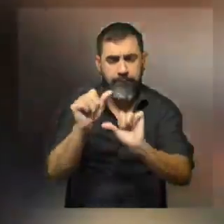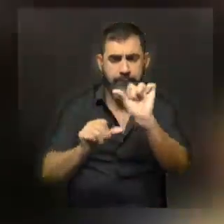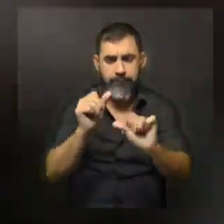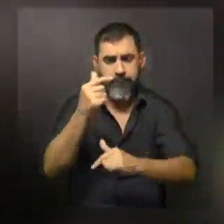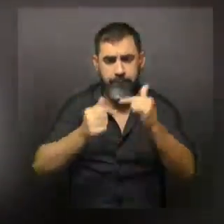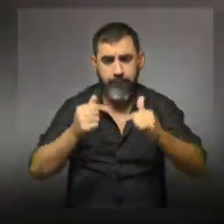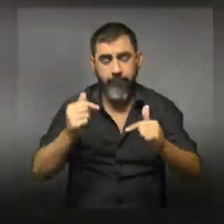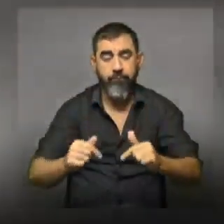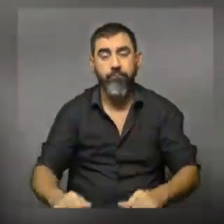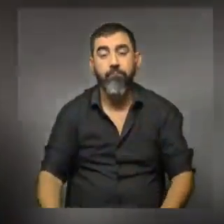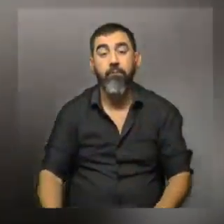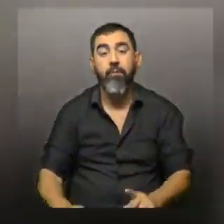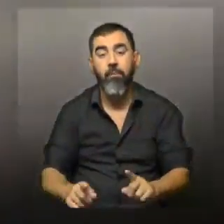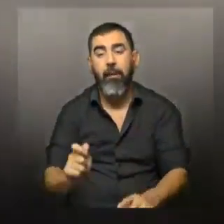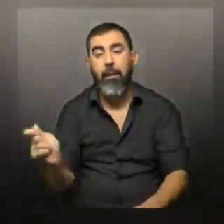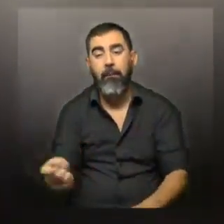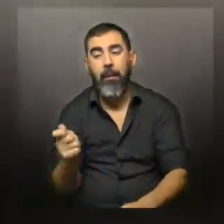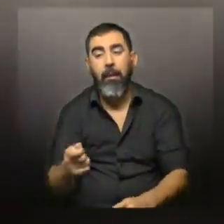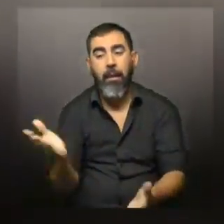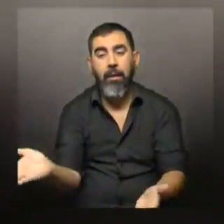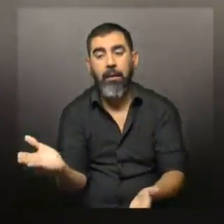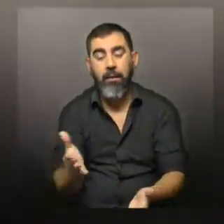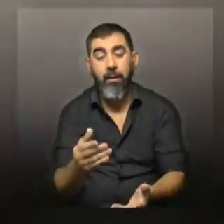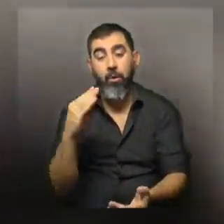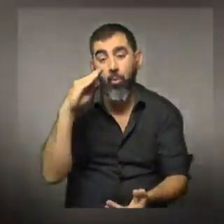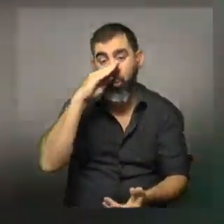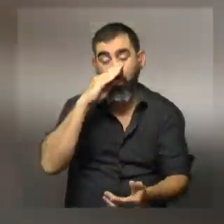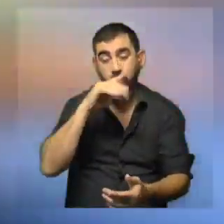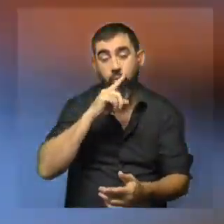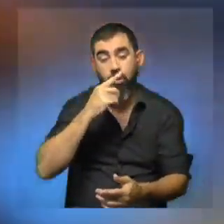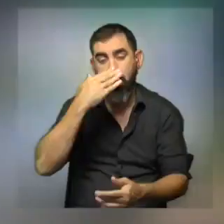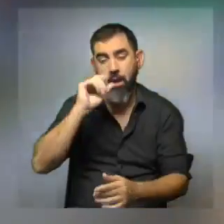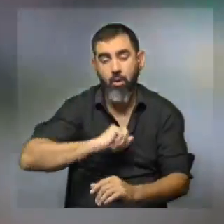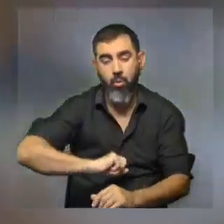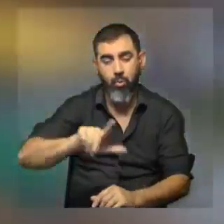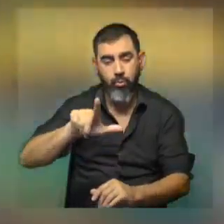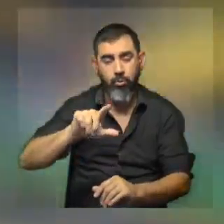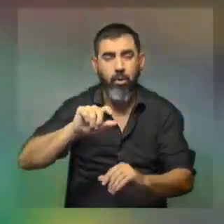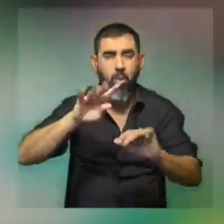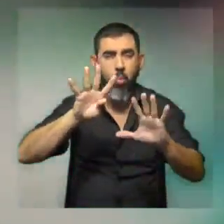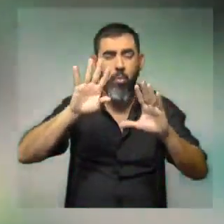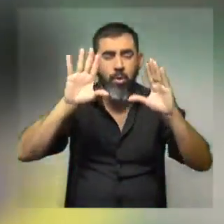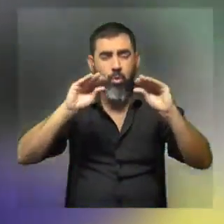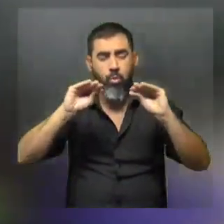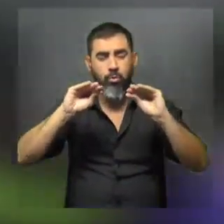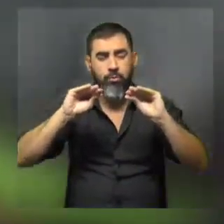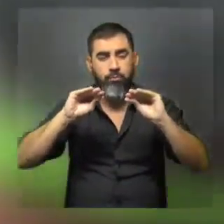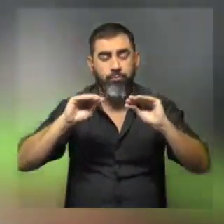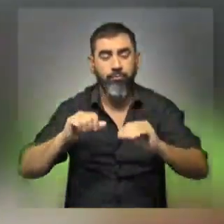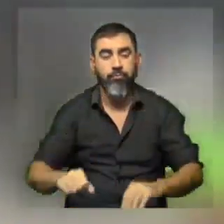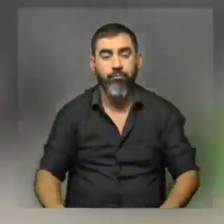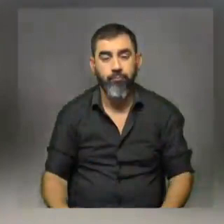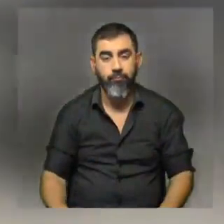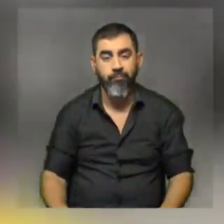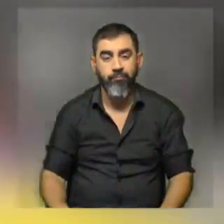Mucho destrozo, mucha manija también, ¿no? Jair Bolsonaro habló a última hora de ayer, sobre las 9:00 de la noche, de alguna